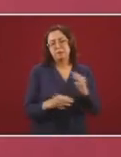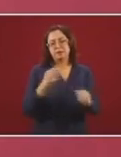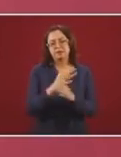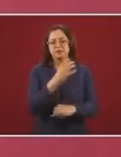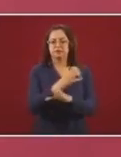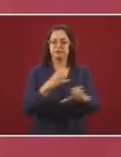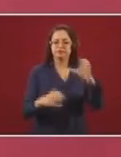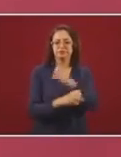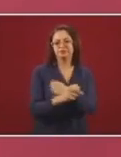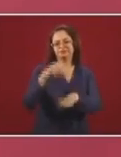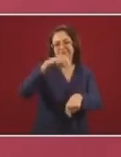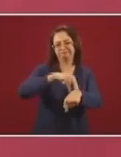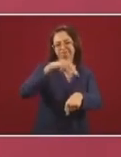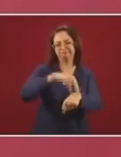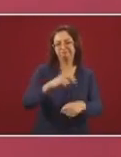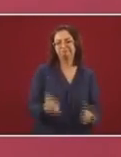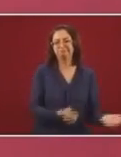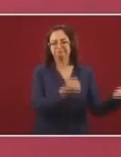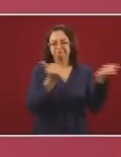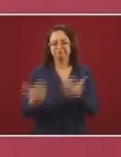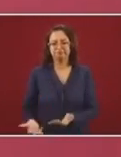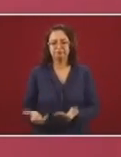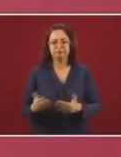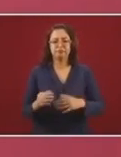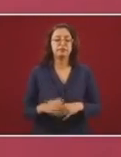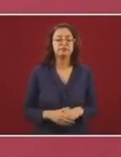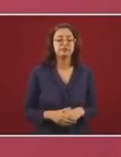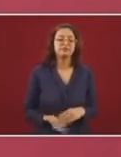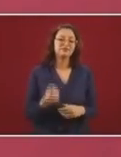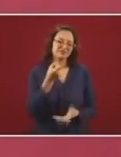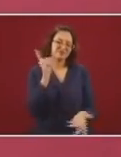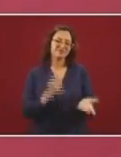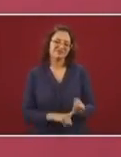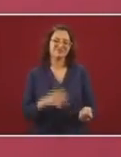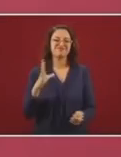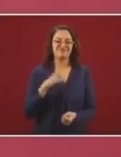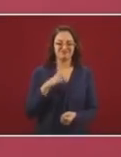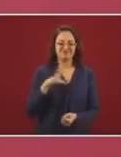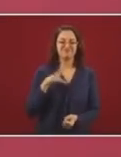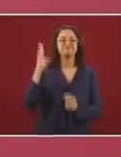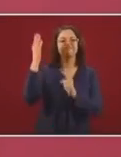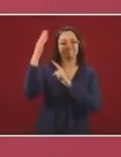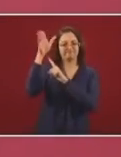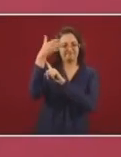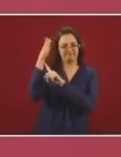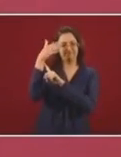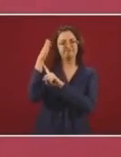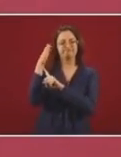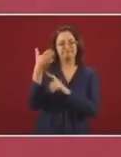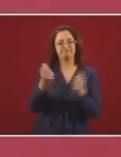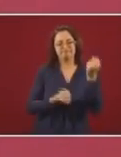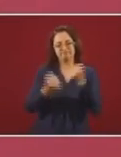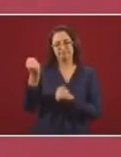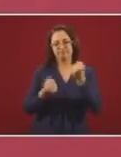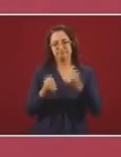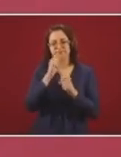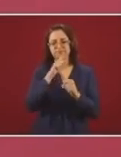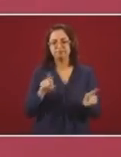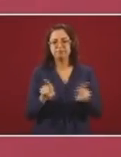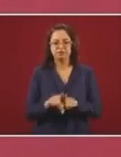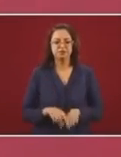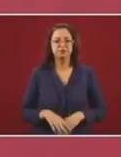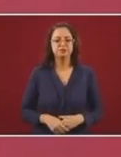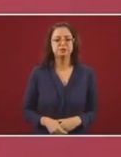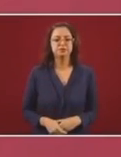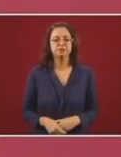atendido. Ayer, el gobierno de México emitió un aviso por caso de infección respiratoria asociados al nuevo coronavirus originario de China. El aviso